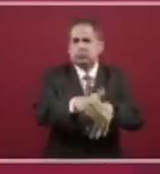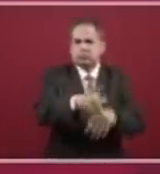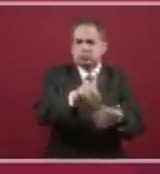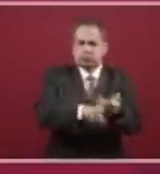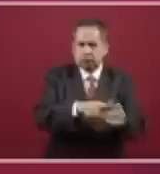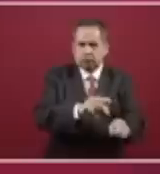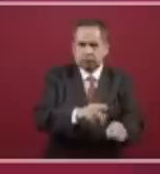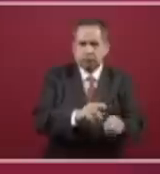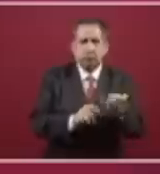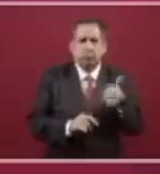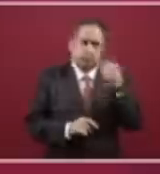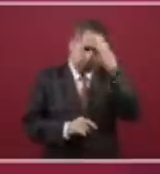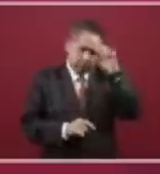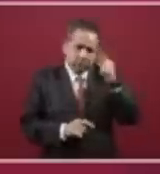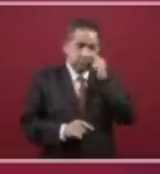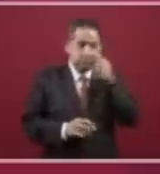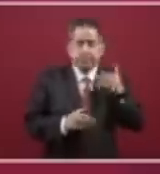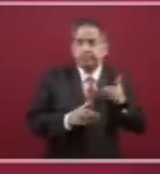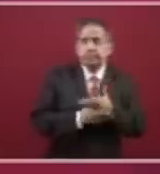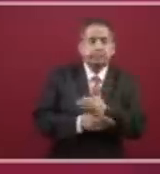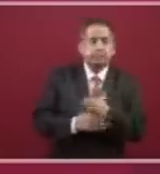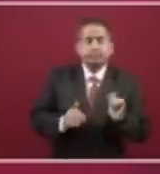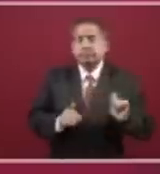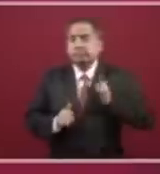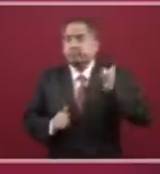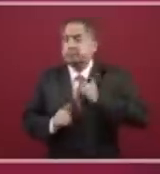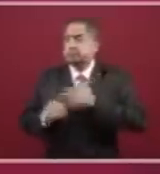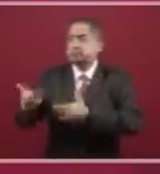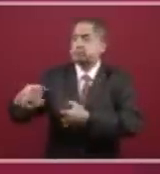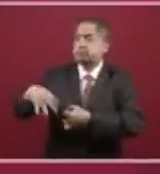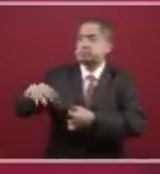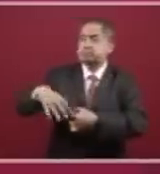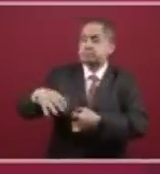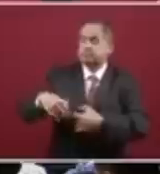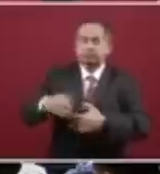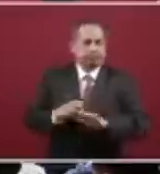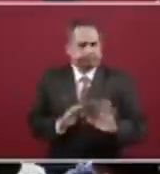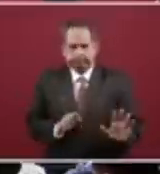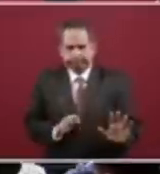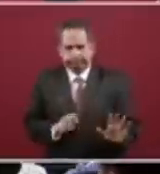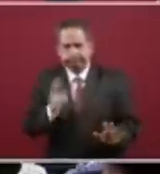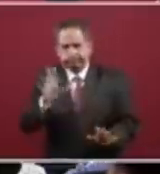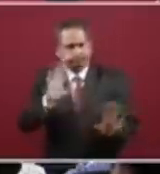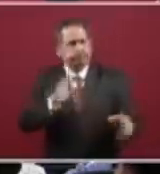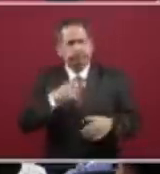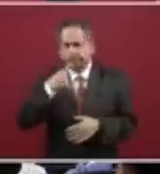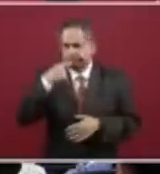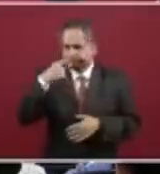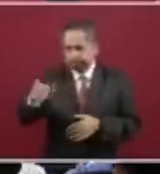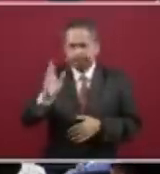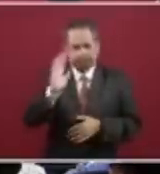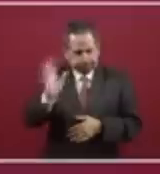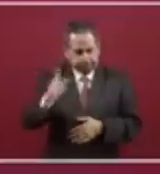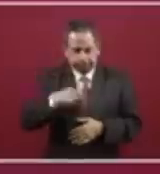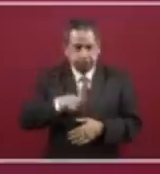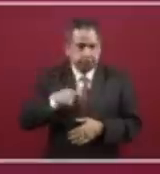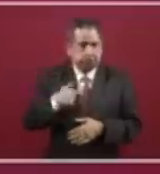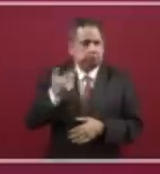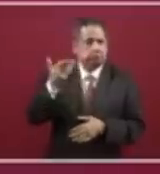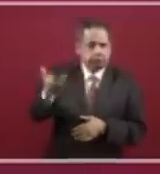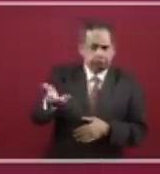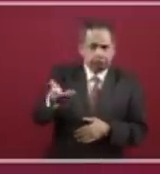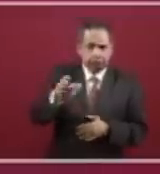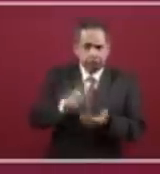sociales adecuadas y se han hecho negocios si ha habido denuncias hemos solicitado a